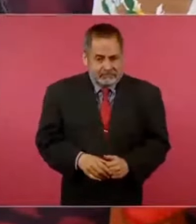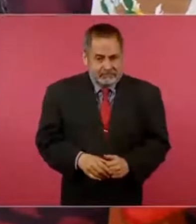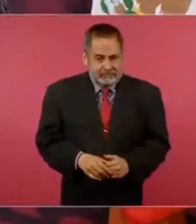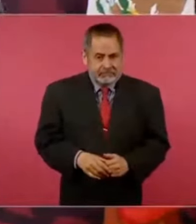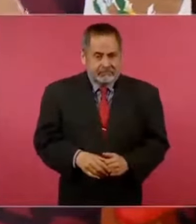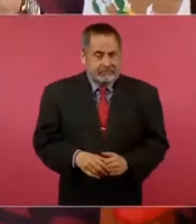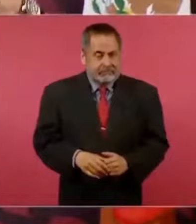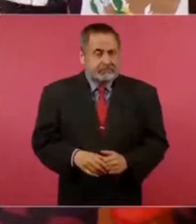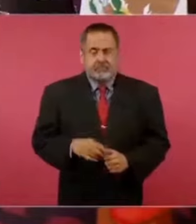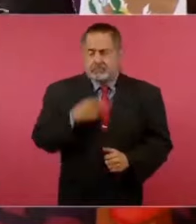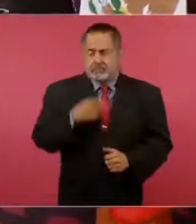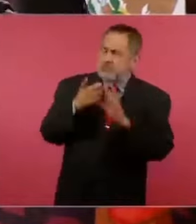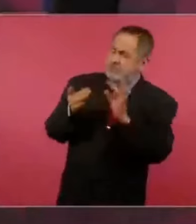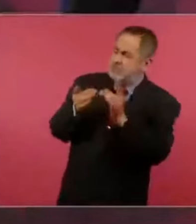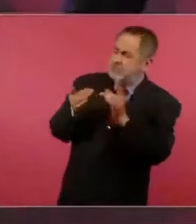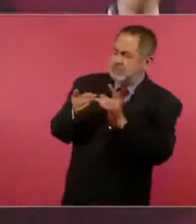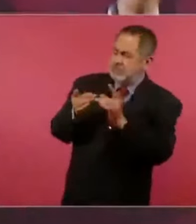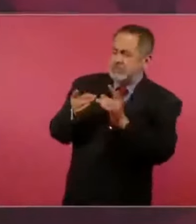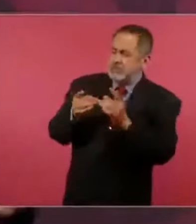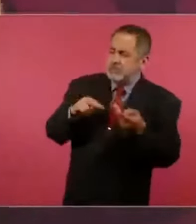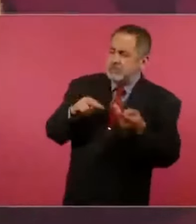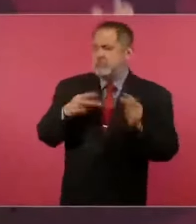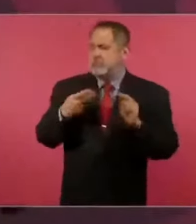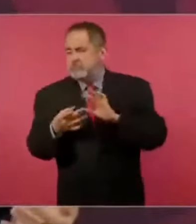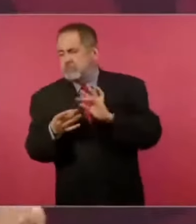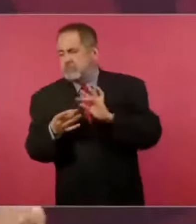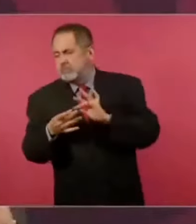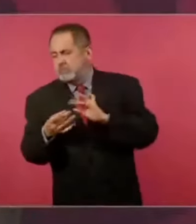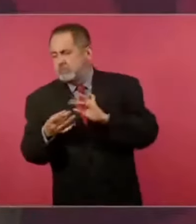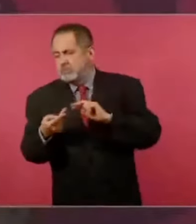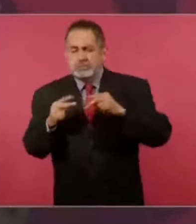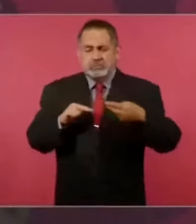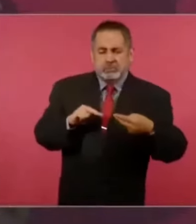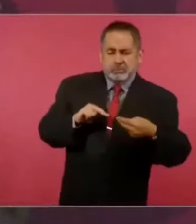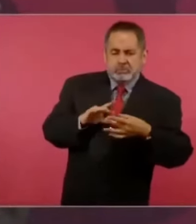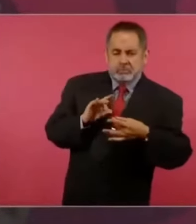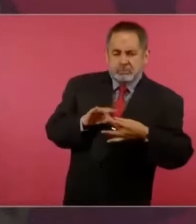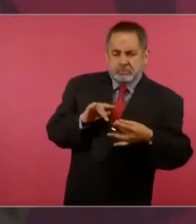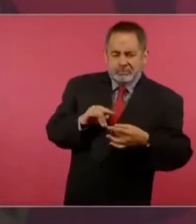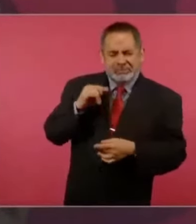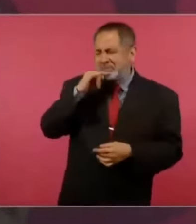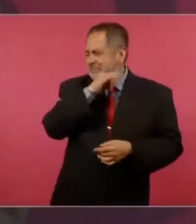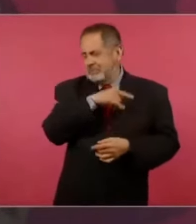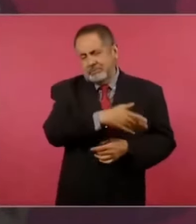como dije una cosa, digo la otra.